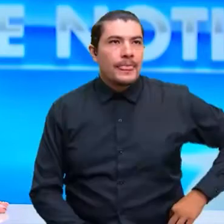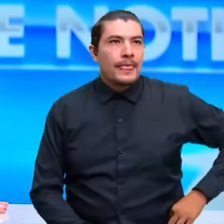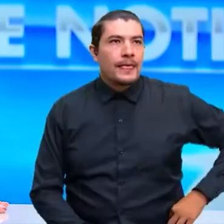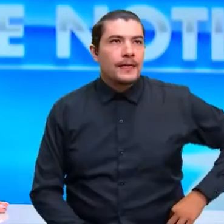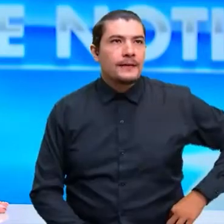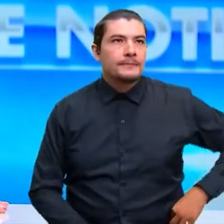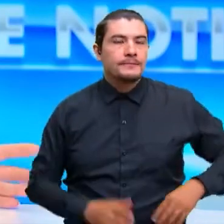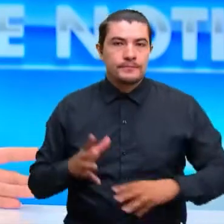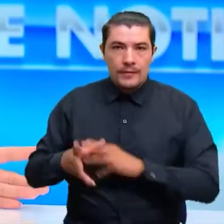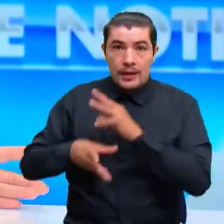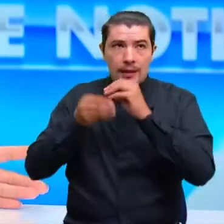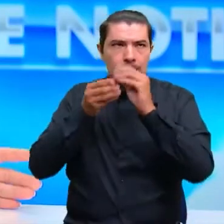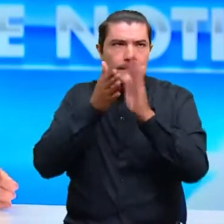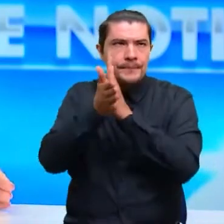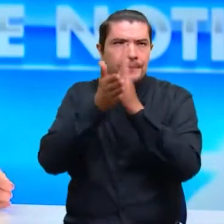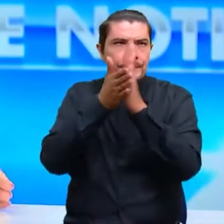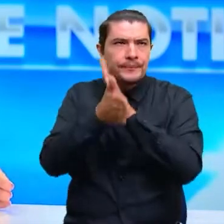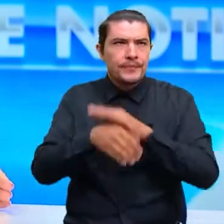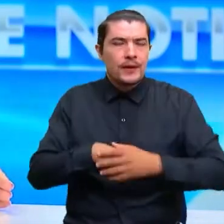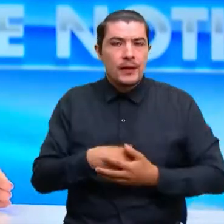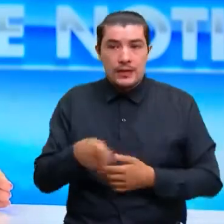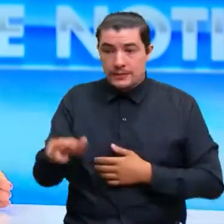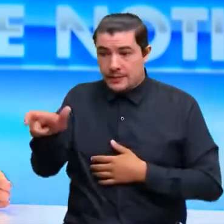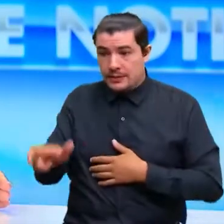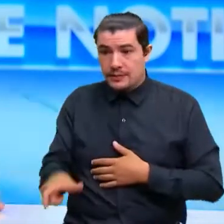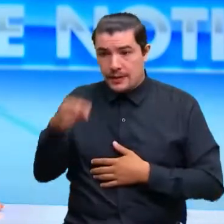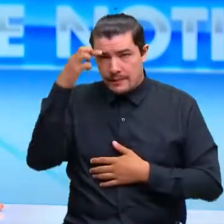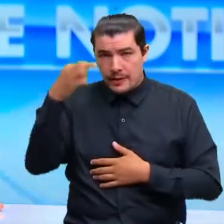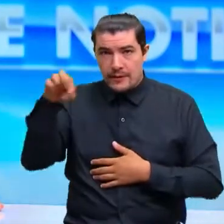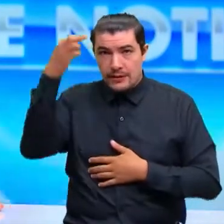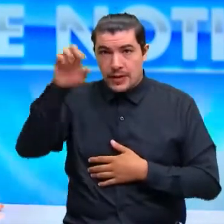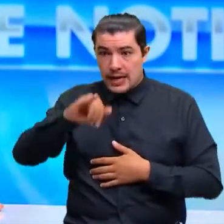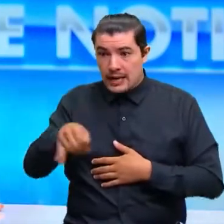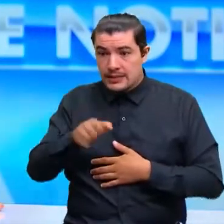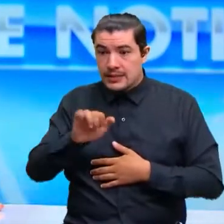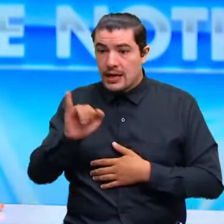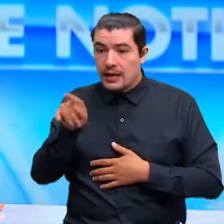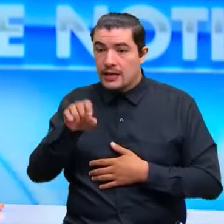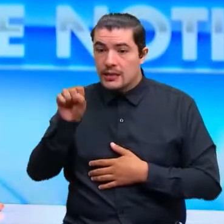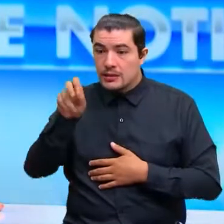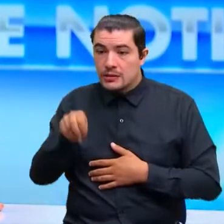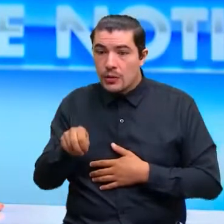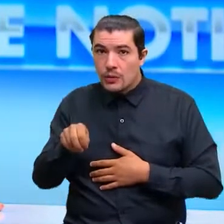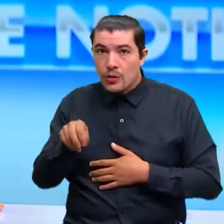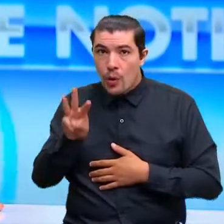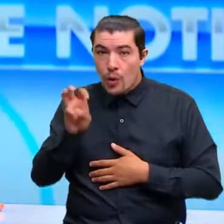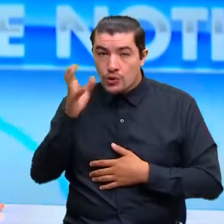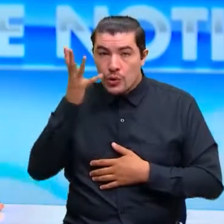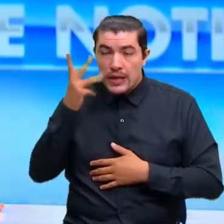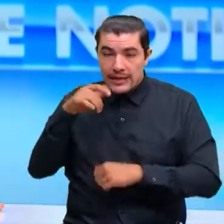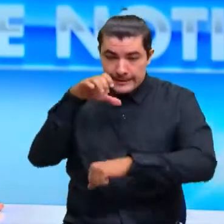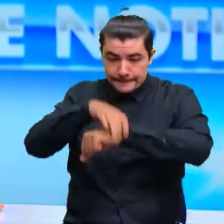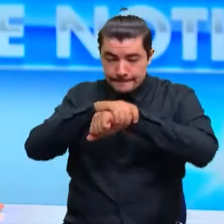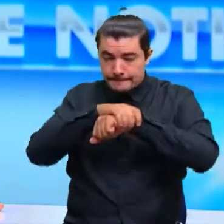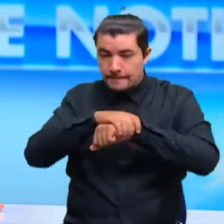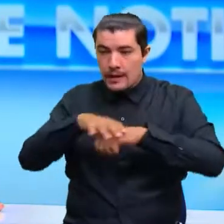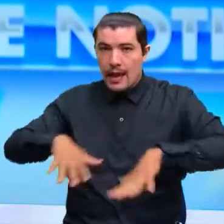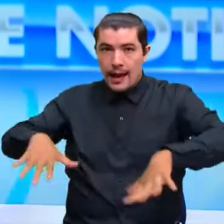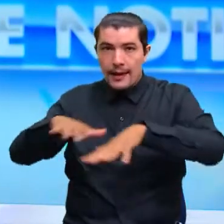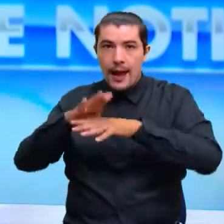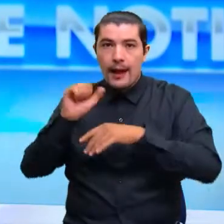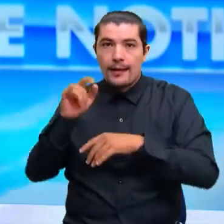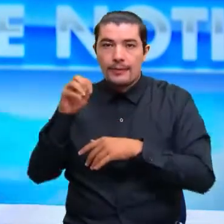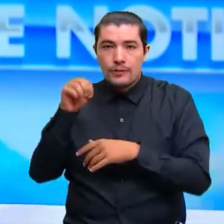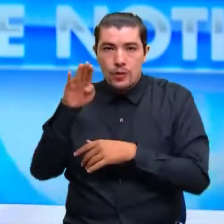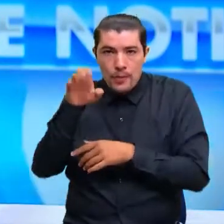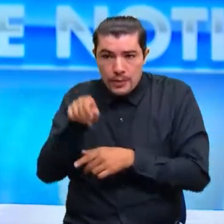Luego de 15 días que el soldado profesional Jason Martínez Tapia fuera privado de la libertad por las disidencias de la FARC en la zona del Catatumbo